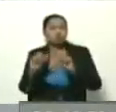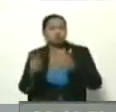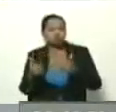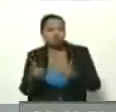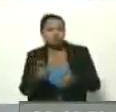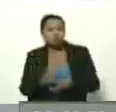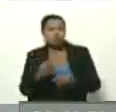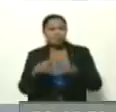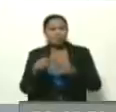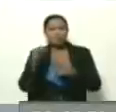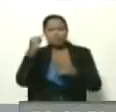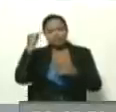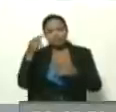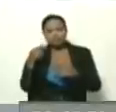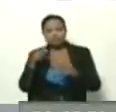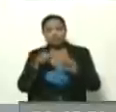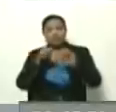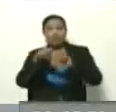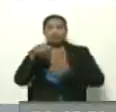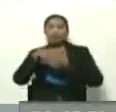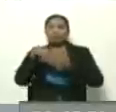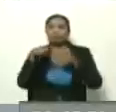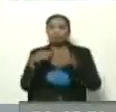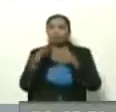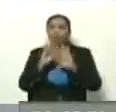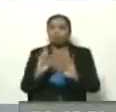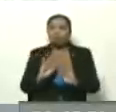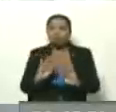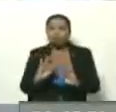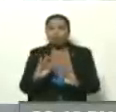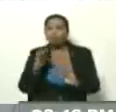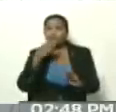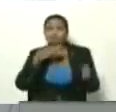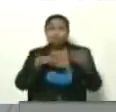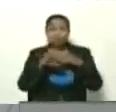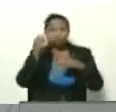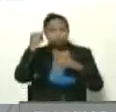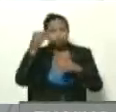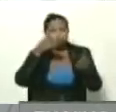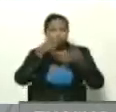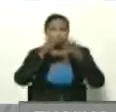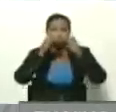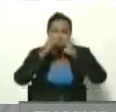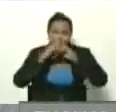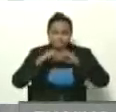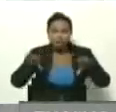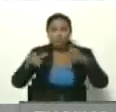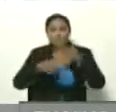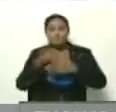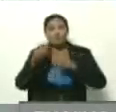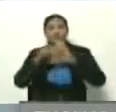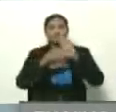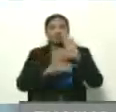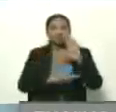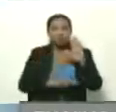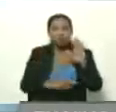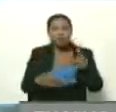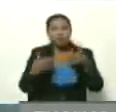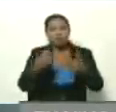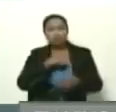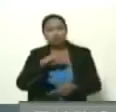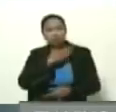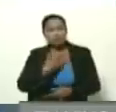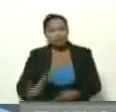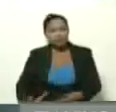es que nada de esto se quede aquí, sino que nosotros salimos con la idea general, con las instrucciones que va a dar nuestro